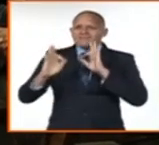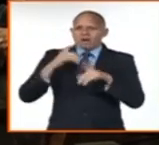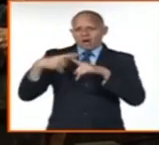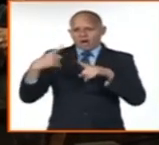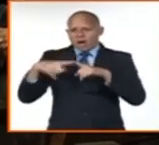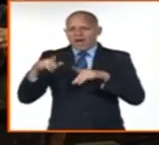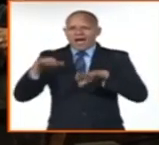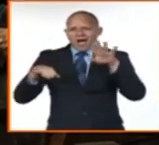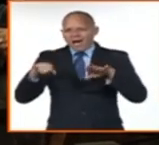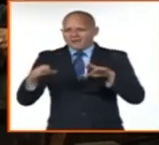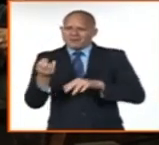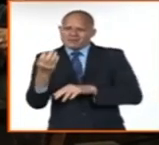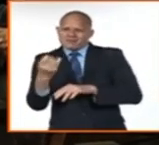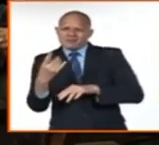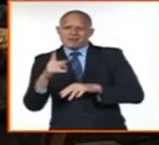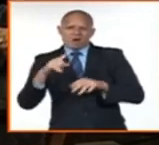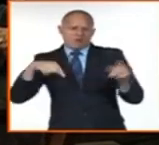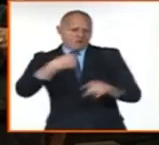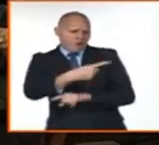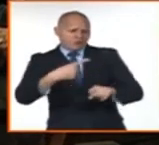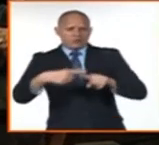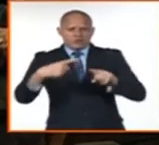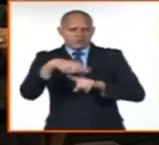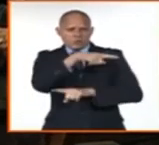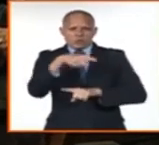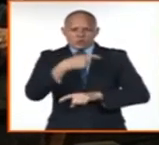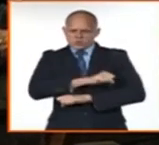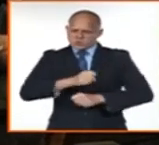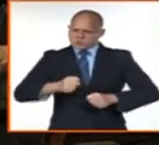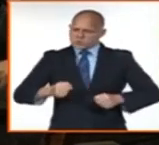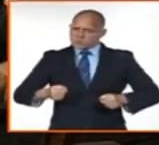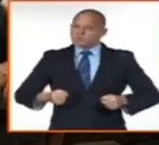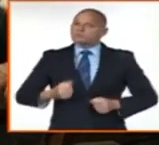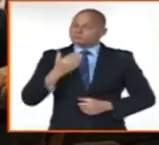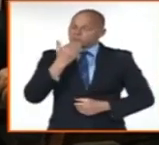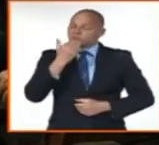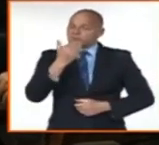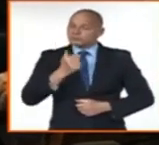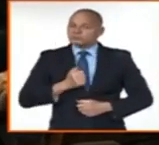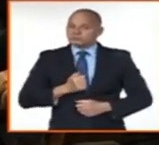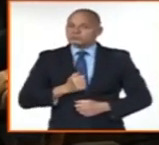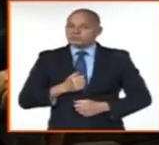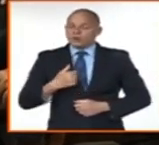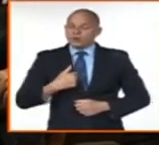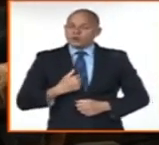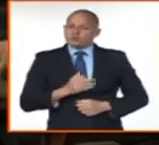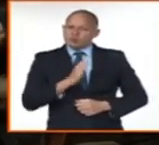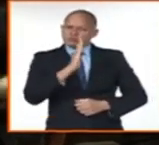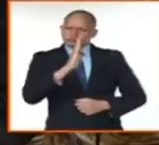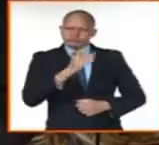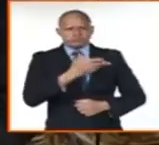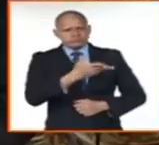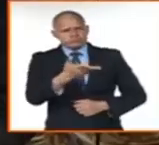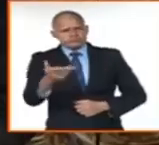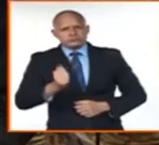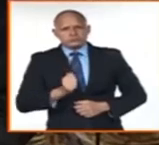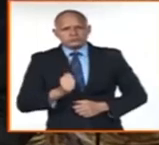las redes digitales. Y esto de la admiración, el respeto y el cariño no es una